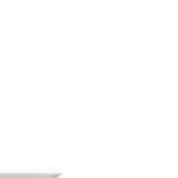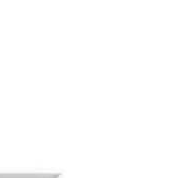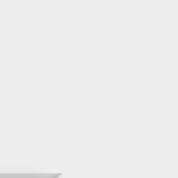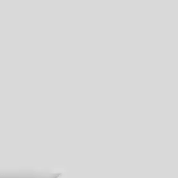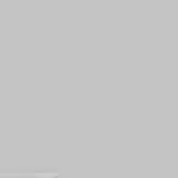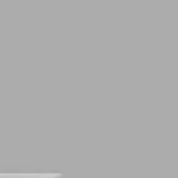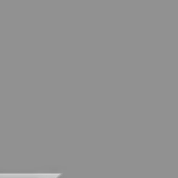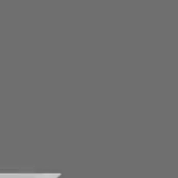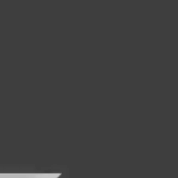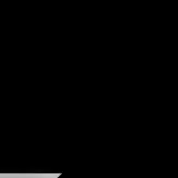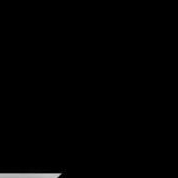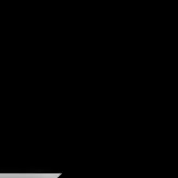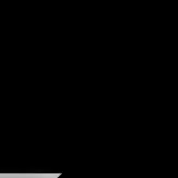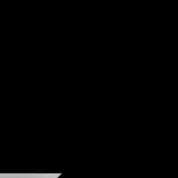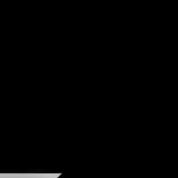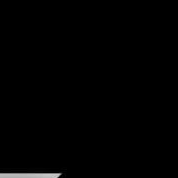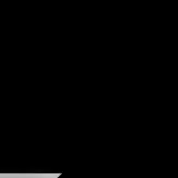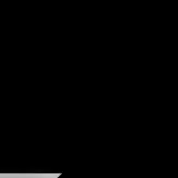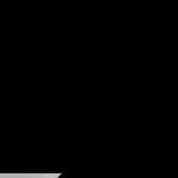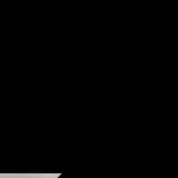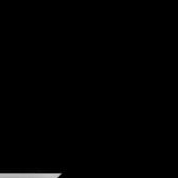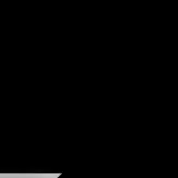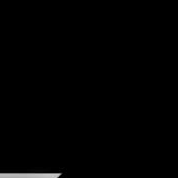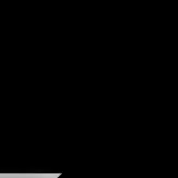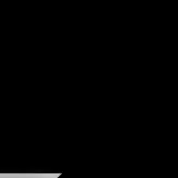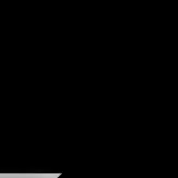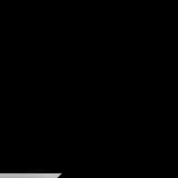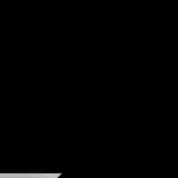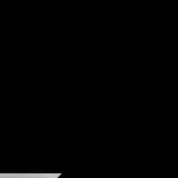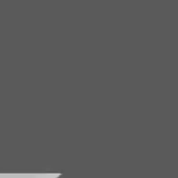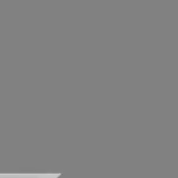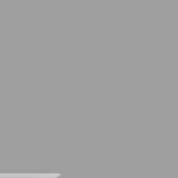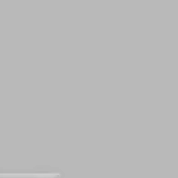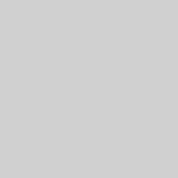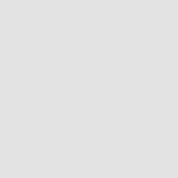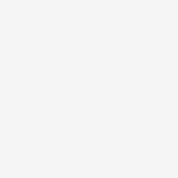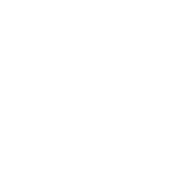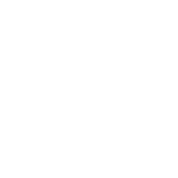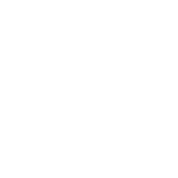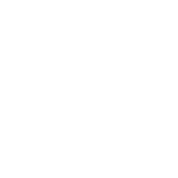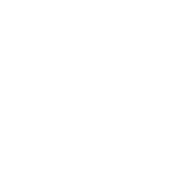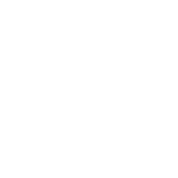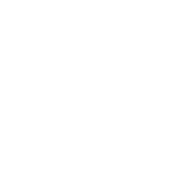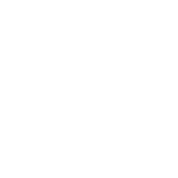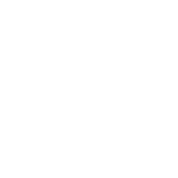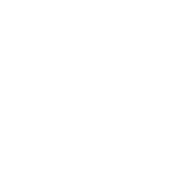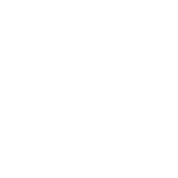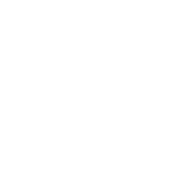La conferencia del presidente Andrés Manuel López Obrador en 5 minutos o menos.